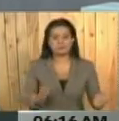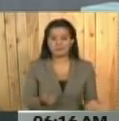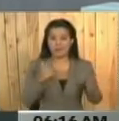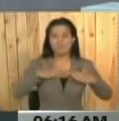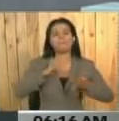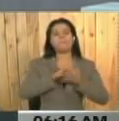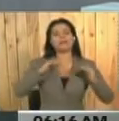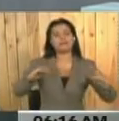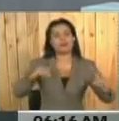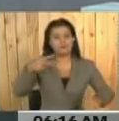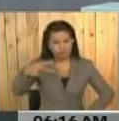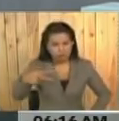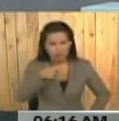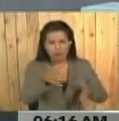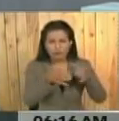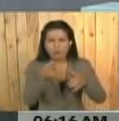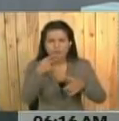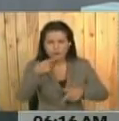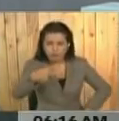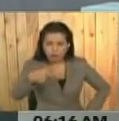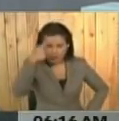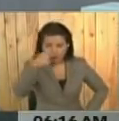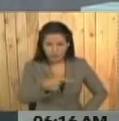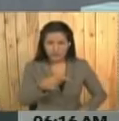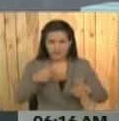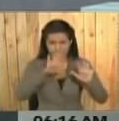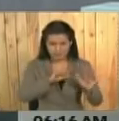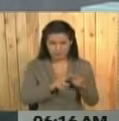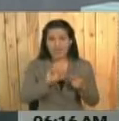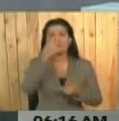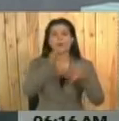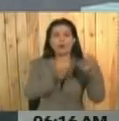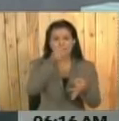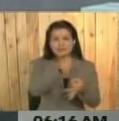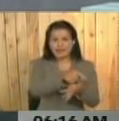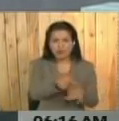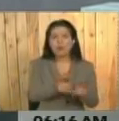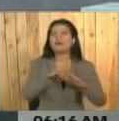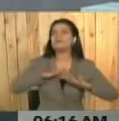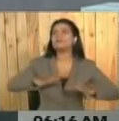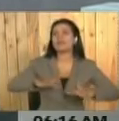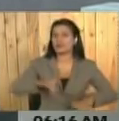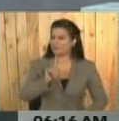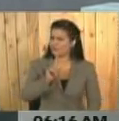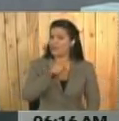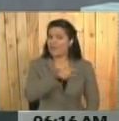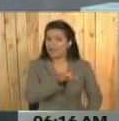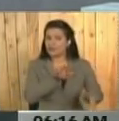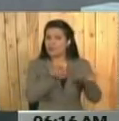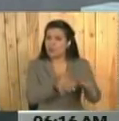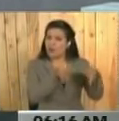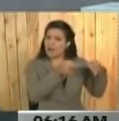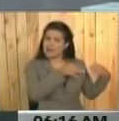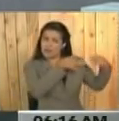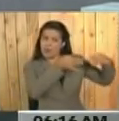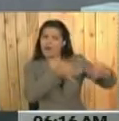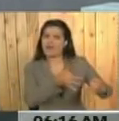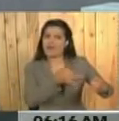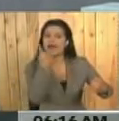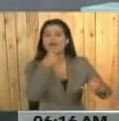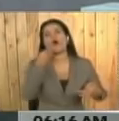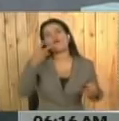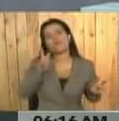es voluntad popular conocemos lo Pacífico que que es primer justicia que es el fascismo el viejo el viejo fascismo con unas caras nuevas